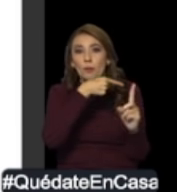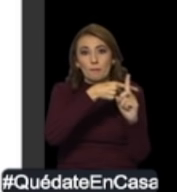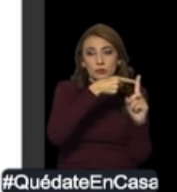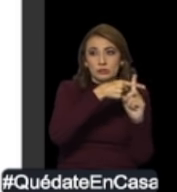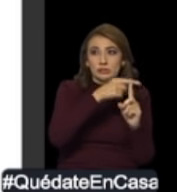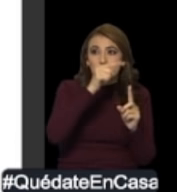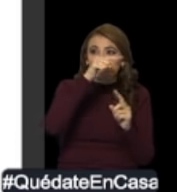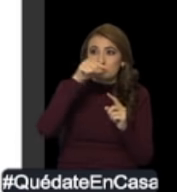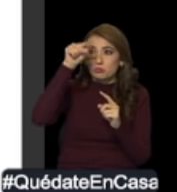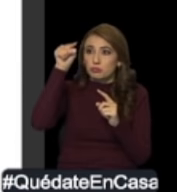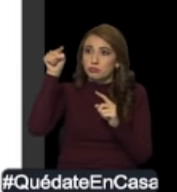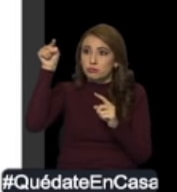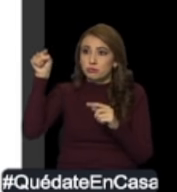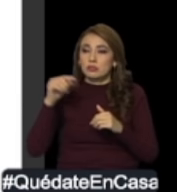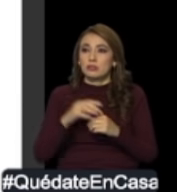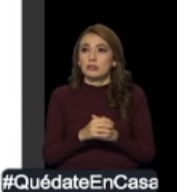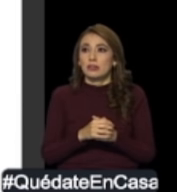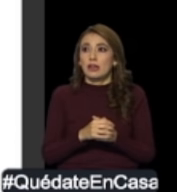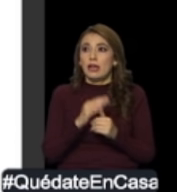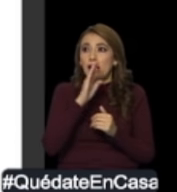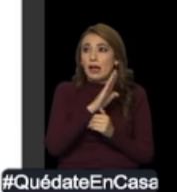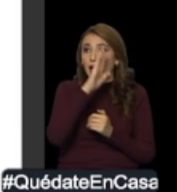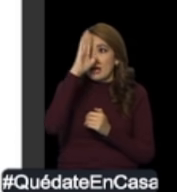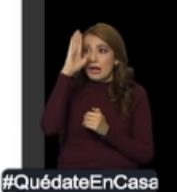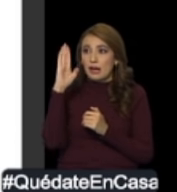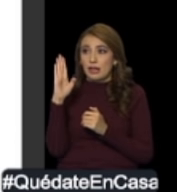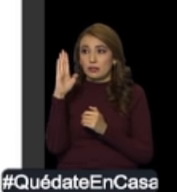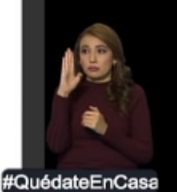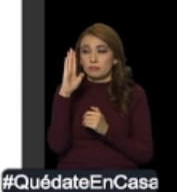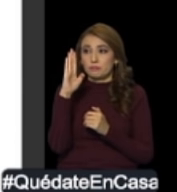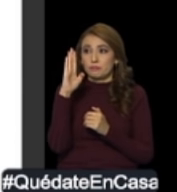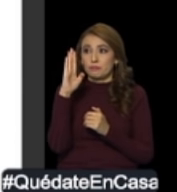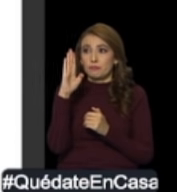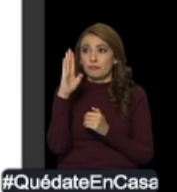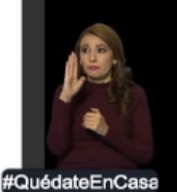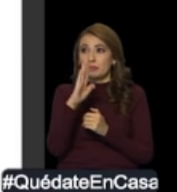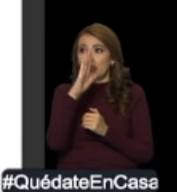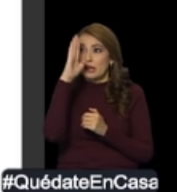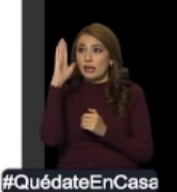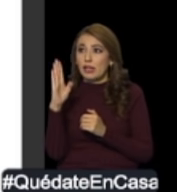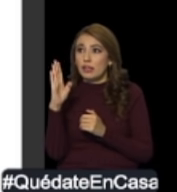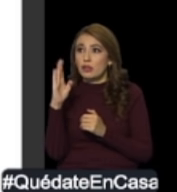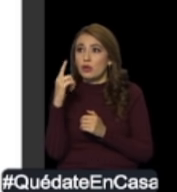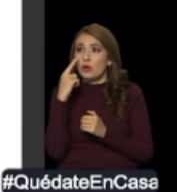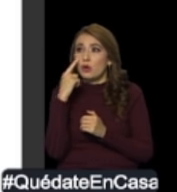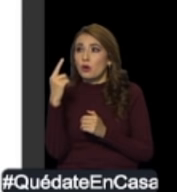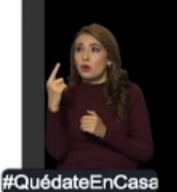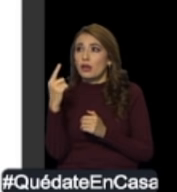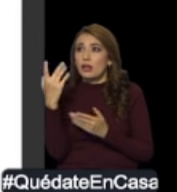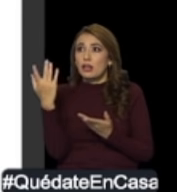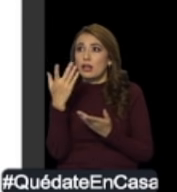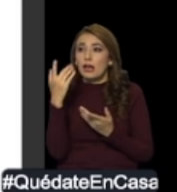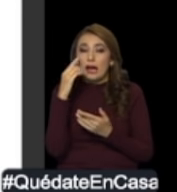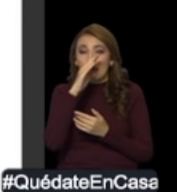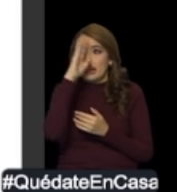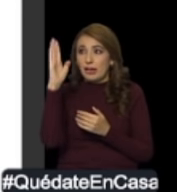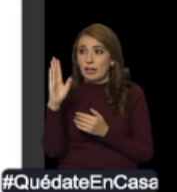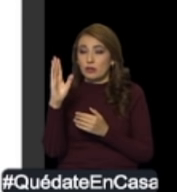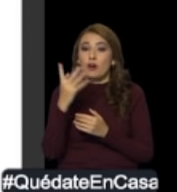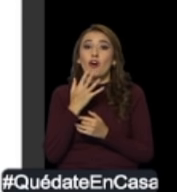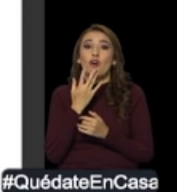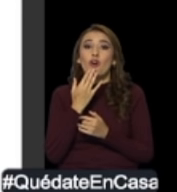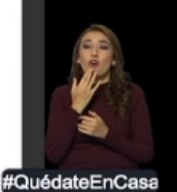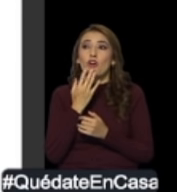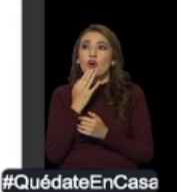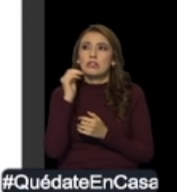ustedes pueden saber el cantón de domicilio. Por ejemplo, en azul está Alfredo Vaquerizo, Balao, Balsar, en